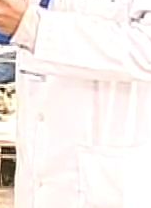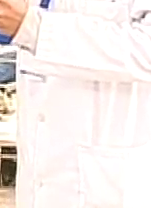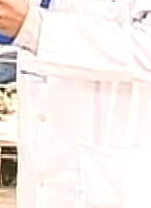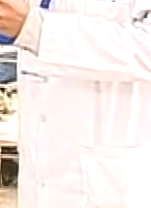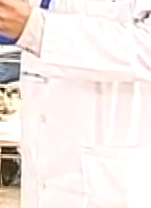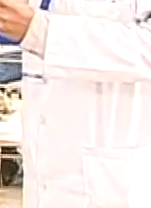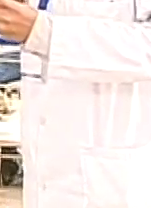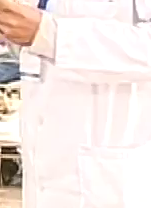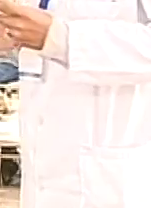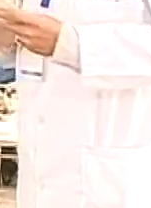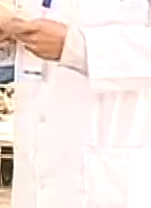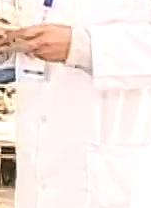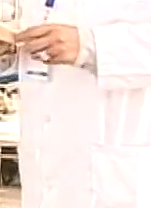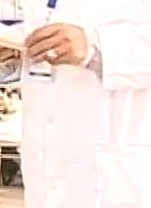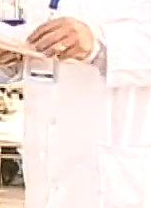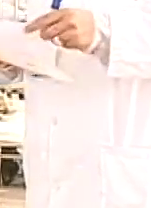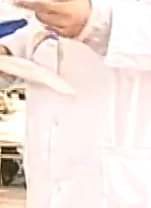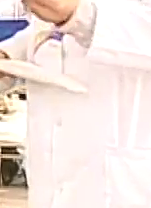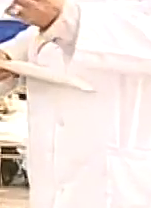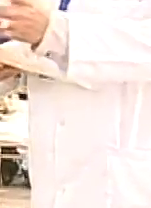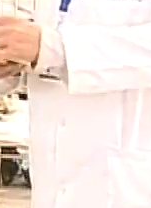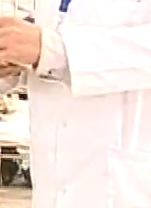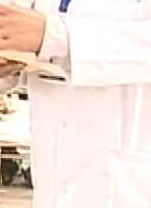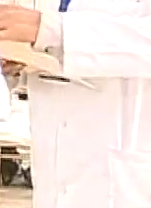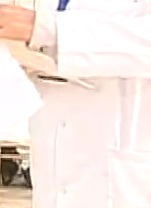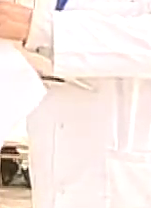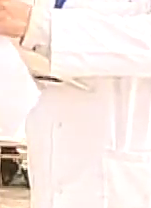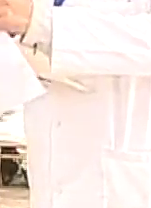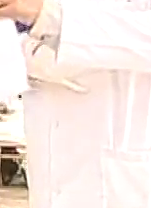líneas de acción necesarias